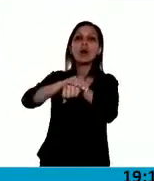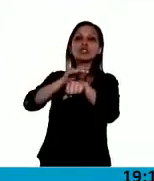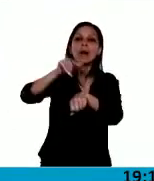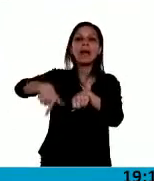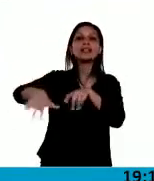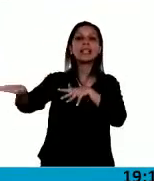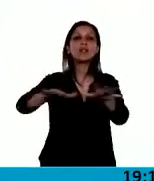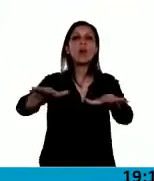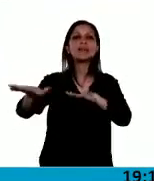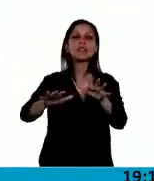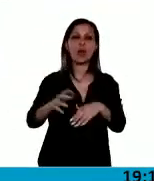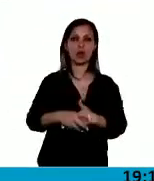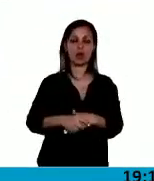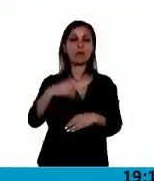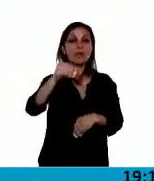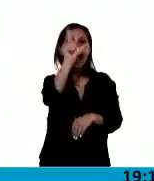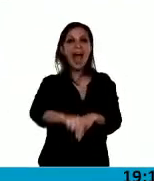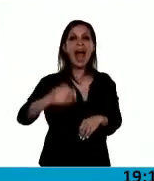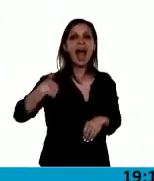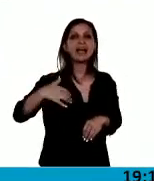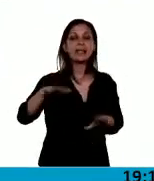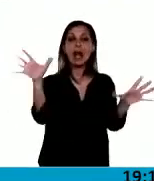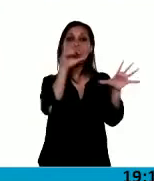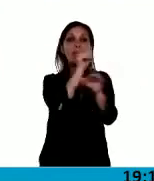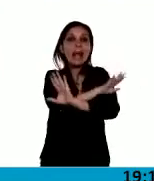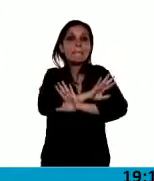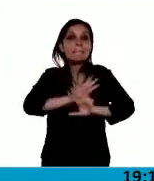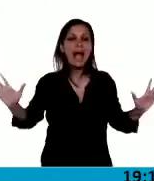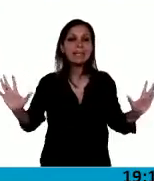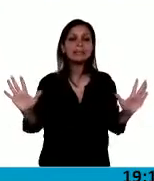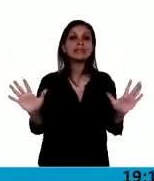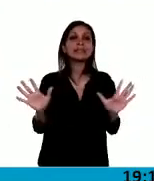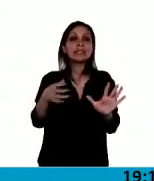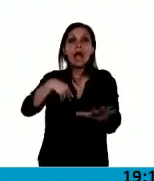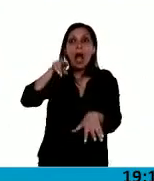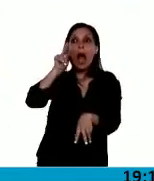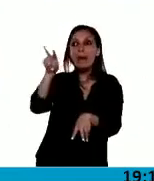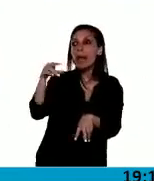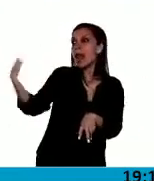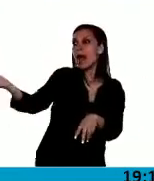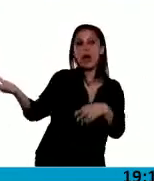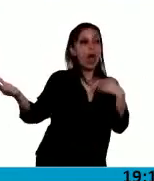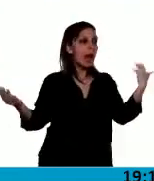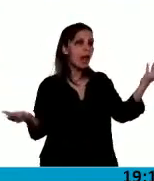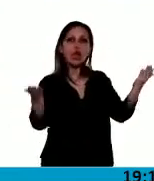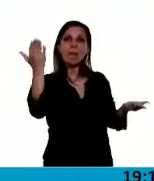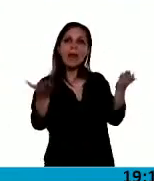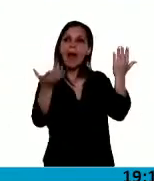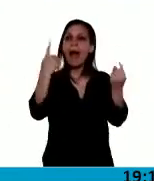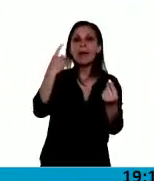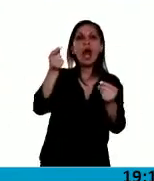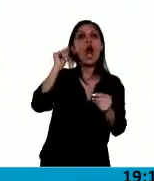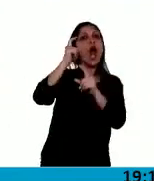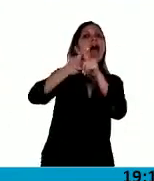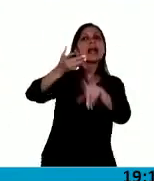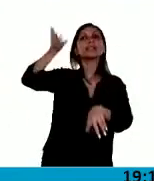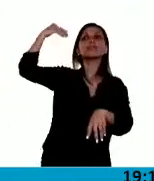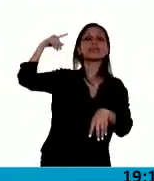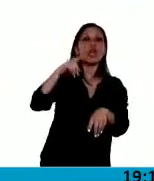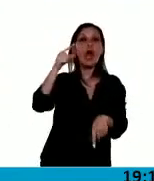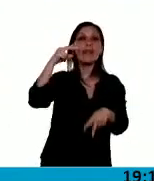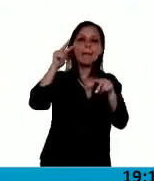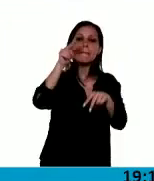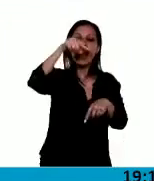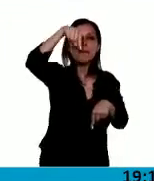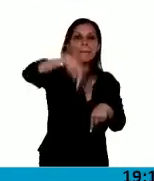porque la argentina no puede más estar mirando a la jurisdicción de al lado o mirando al gobierno pasado tiene que mirar el presente